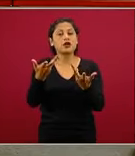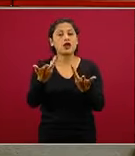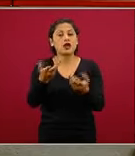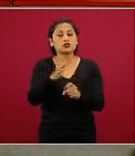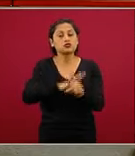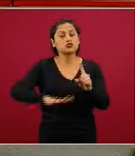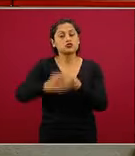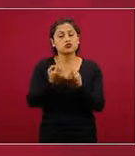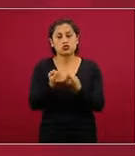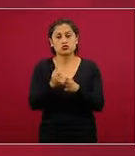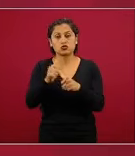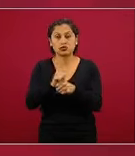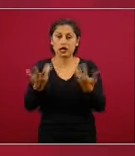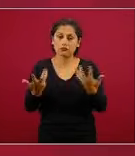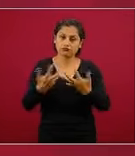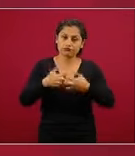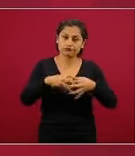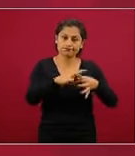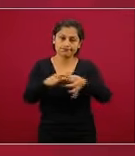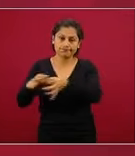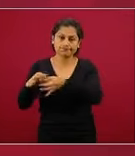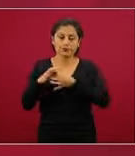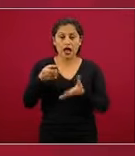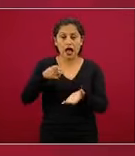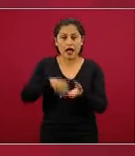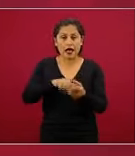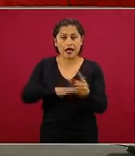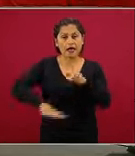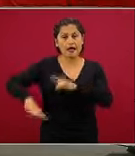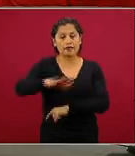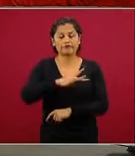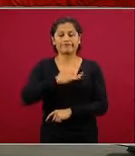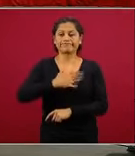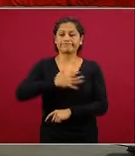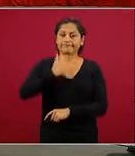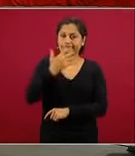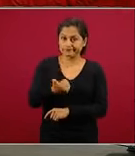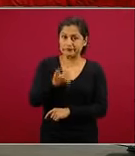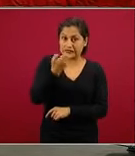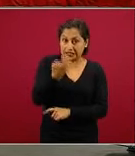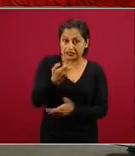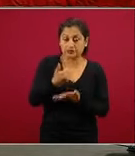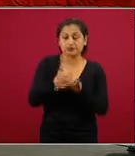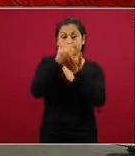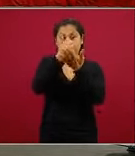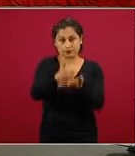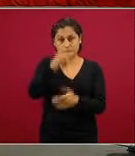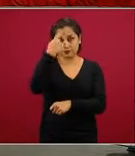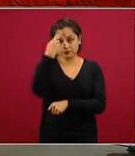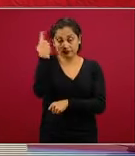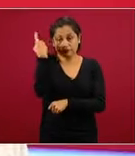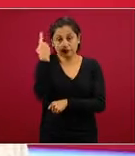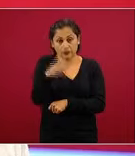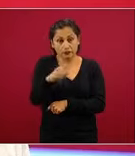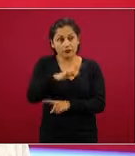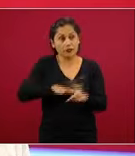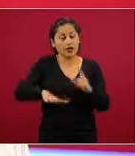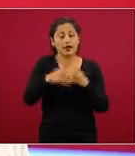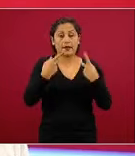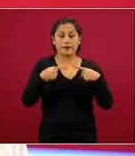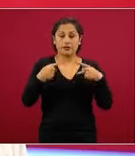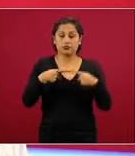y lograr tener espacios de bienestar que ayude a que haya condiciones favorables para